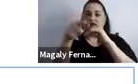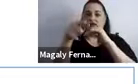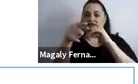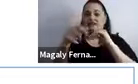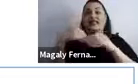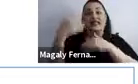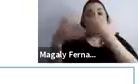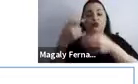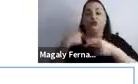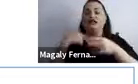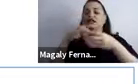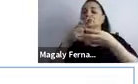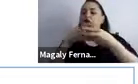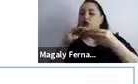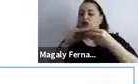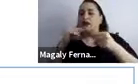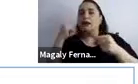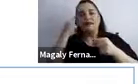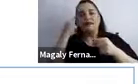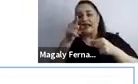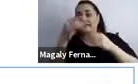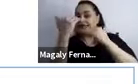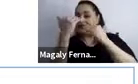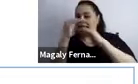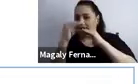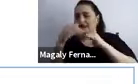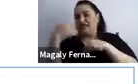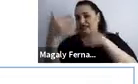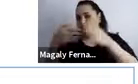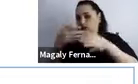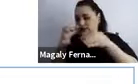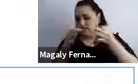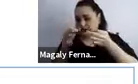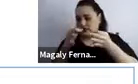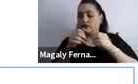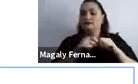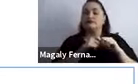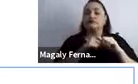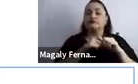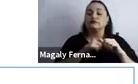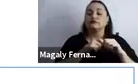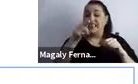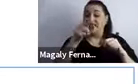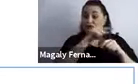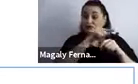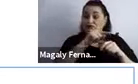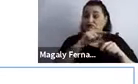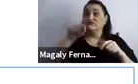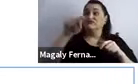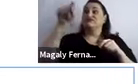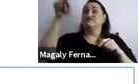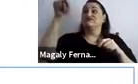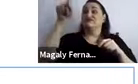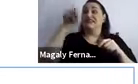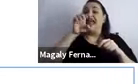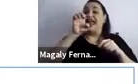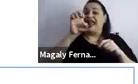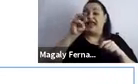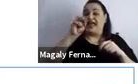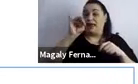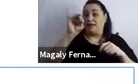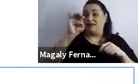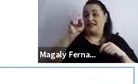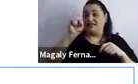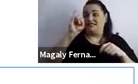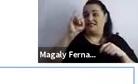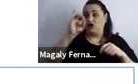por qué es tan importante pensar en este límite. Estos son las emisiones